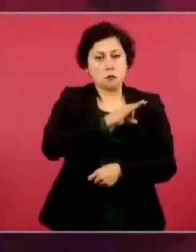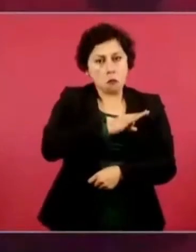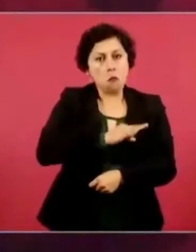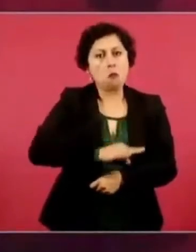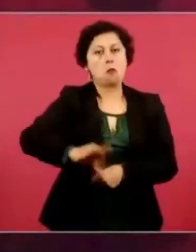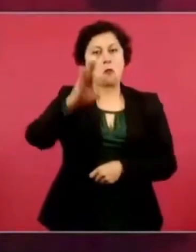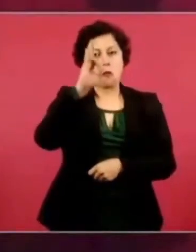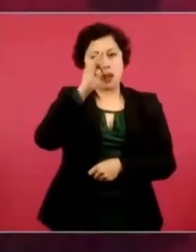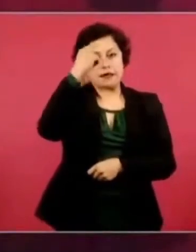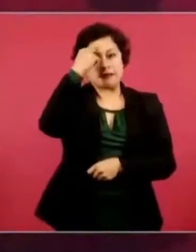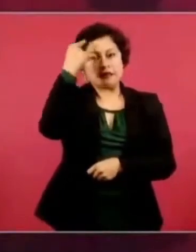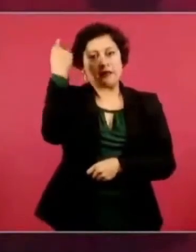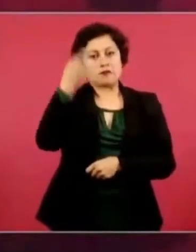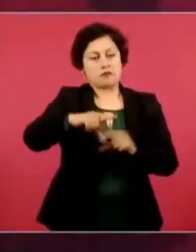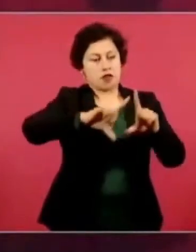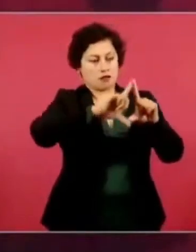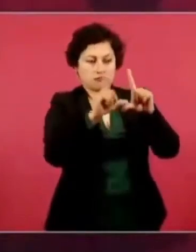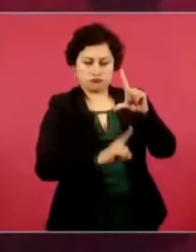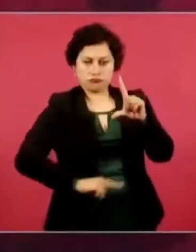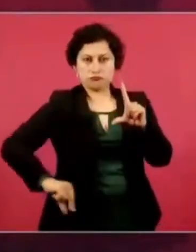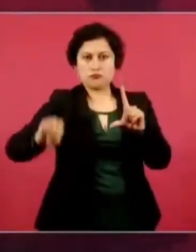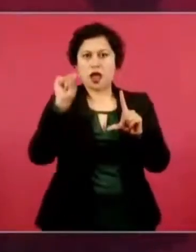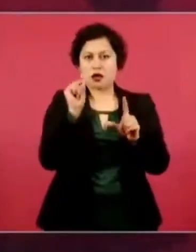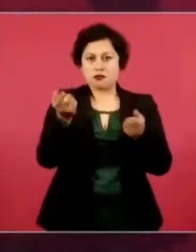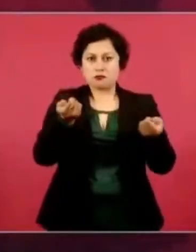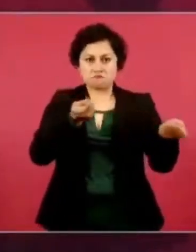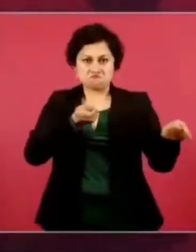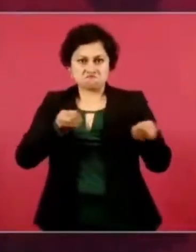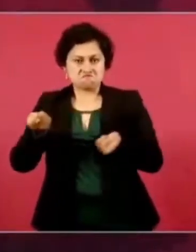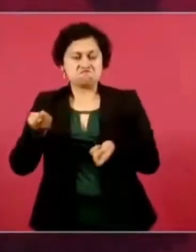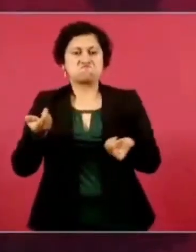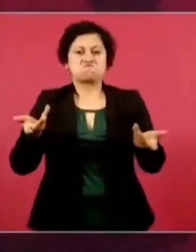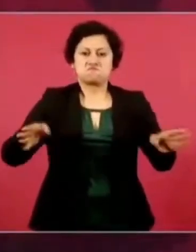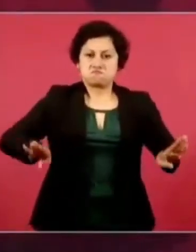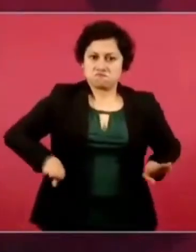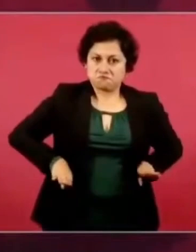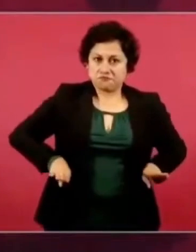Esta capacidad, honestidad,